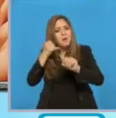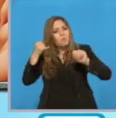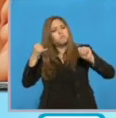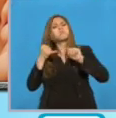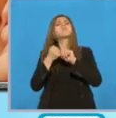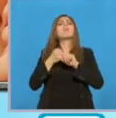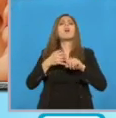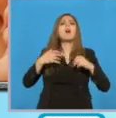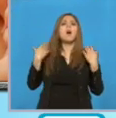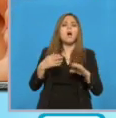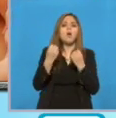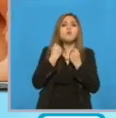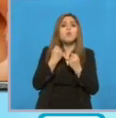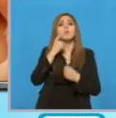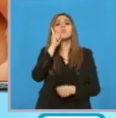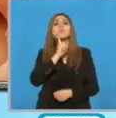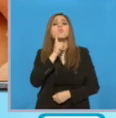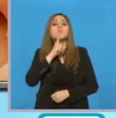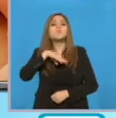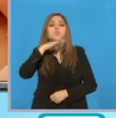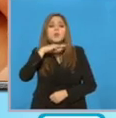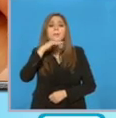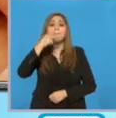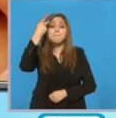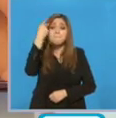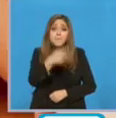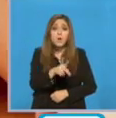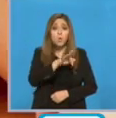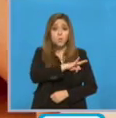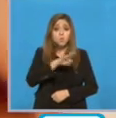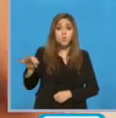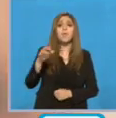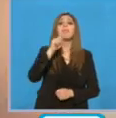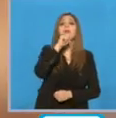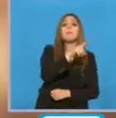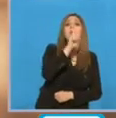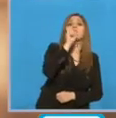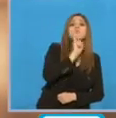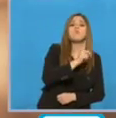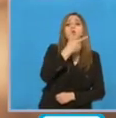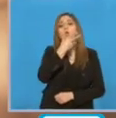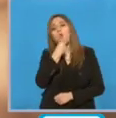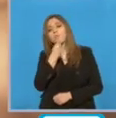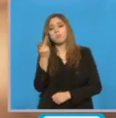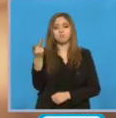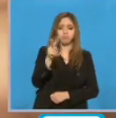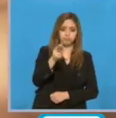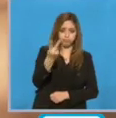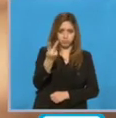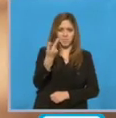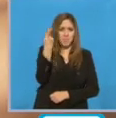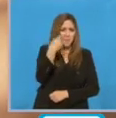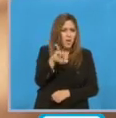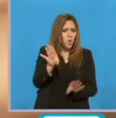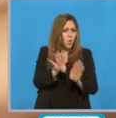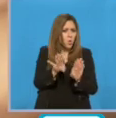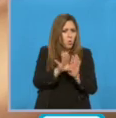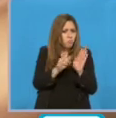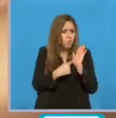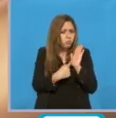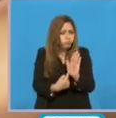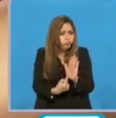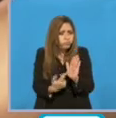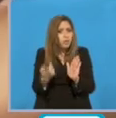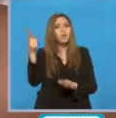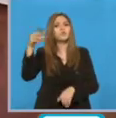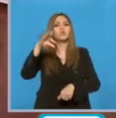puede tener a que lo haga una mujer. Sin embargo, puede existir tanto en el género femenino como masculino. ¿Cómo comprobarlo? Bueno, lo tiene que